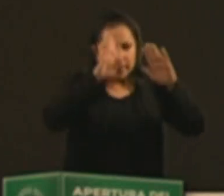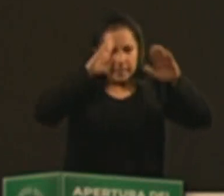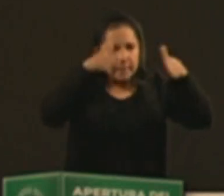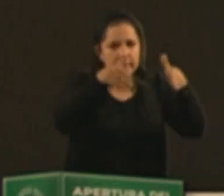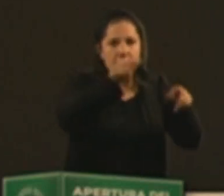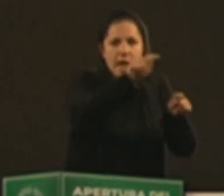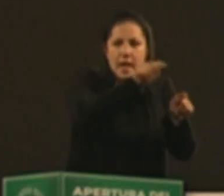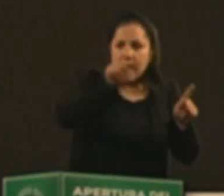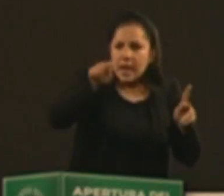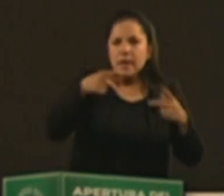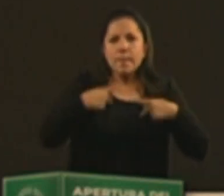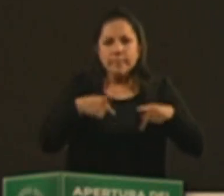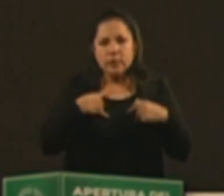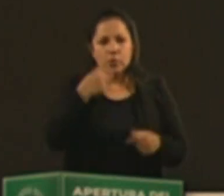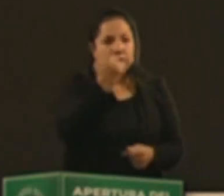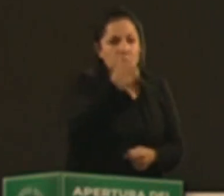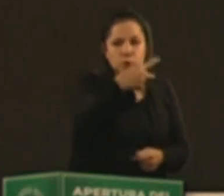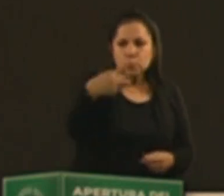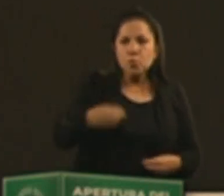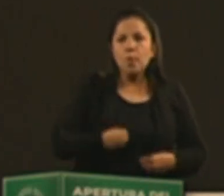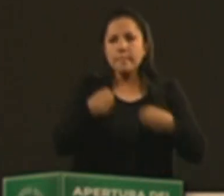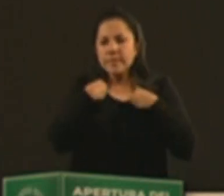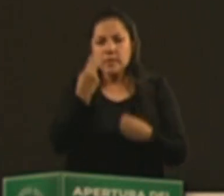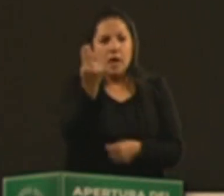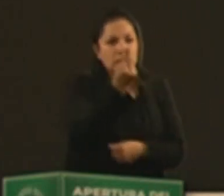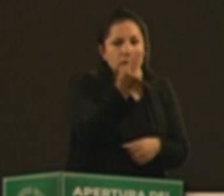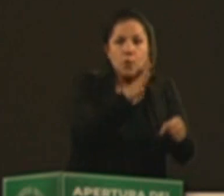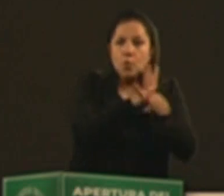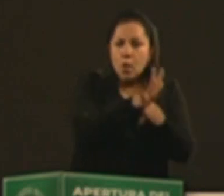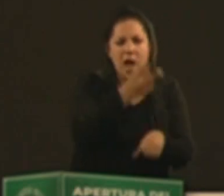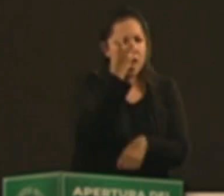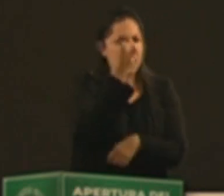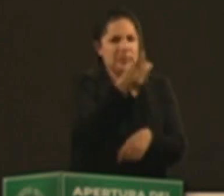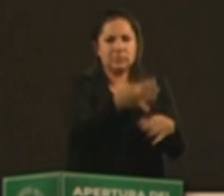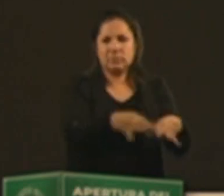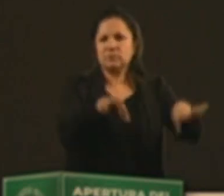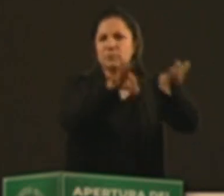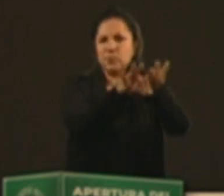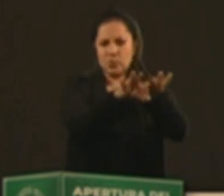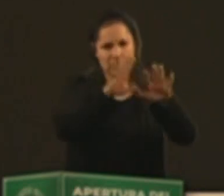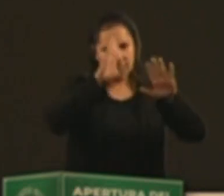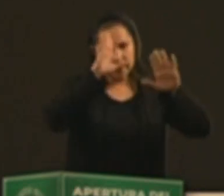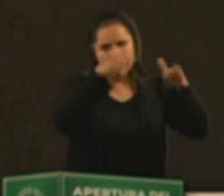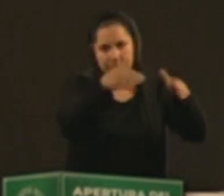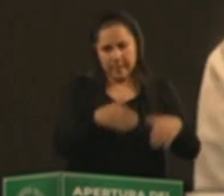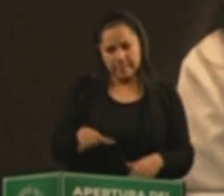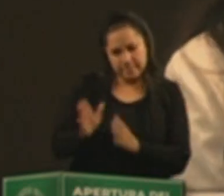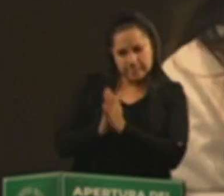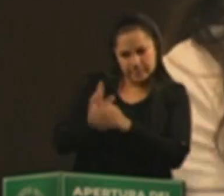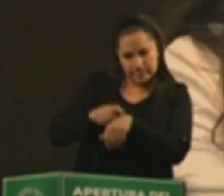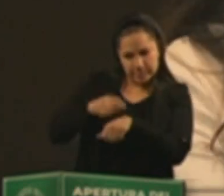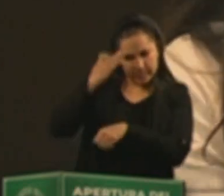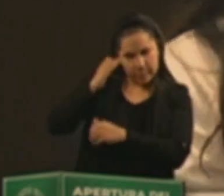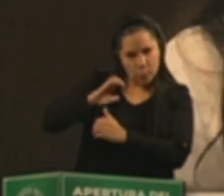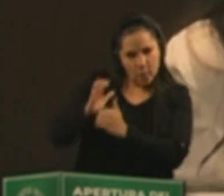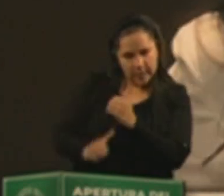Y voy a concluir diciéndoles… Por favor, concluya, senadora. Gracias, presidente. Voy a